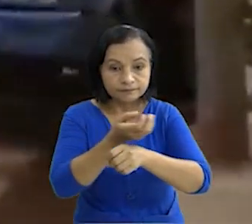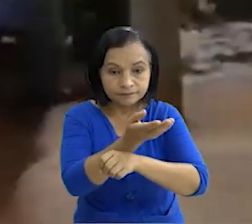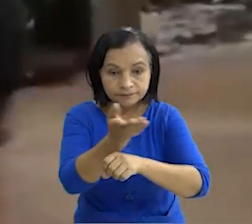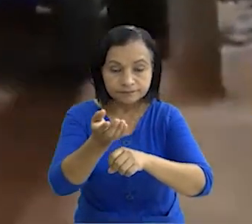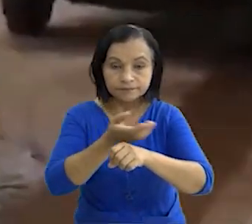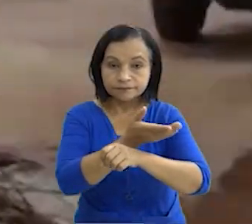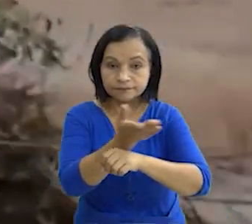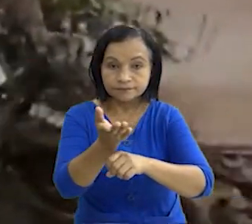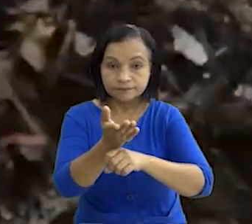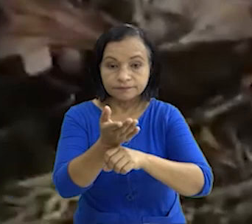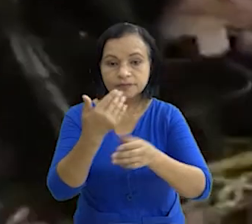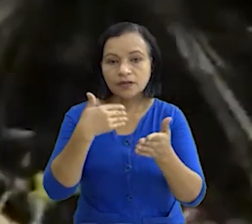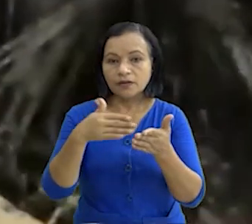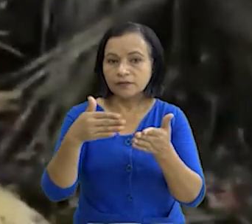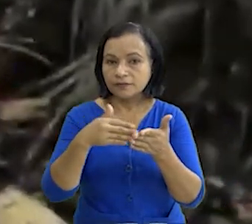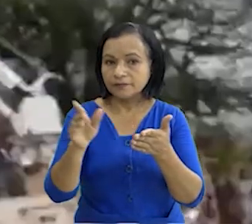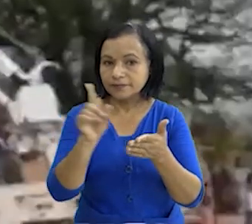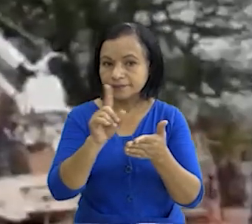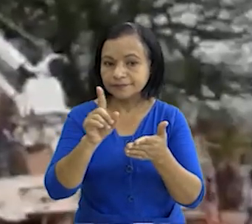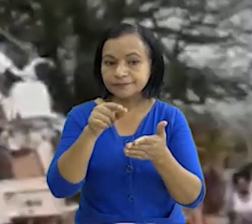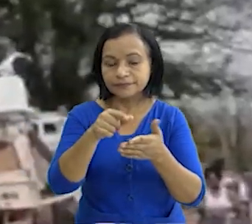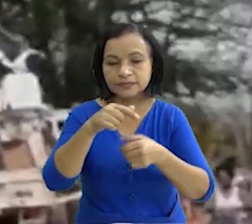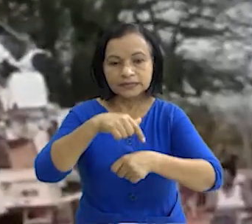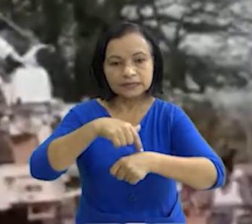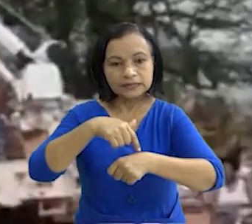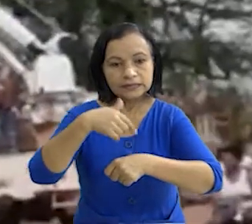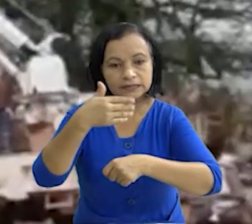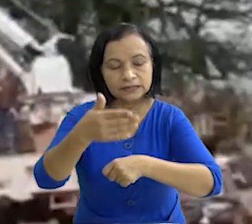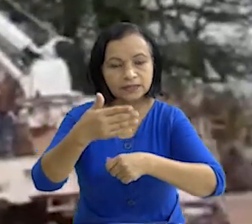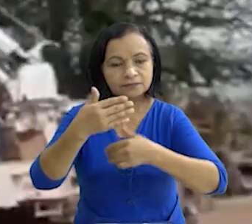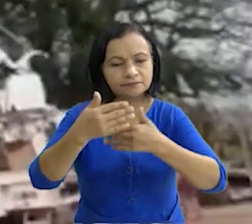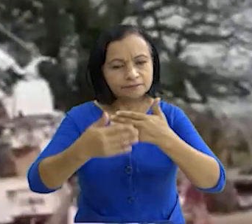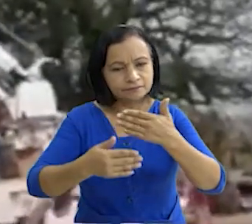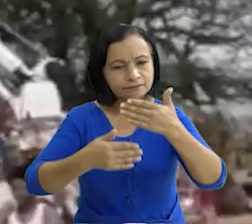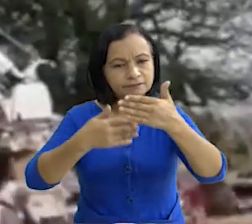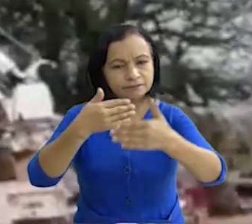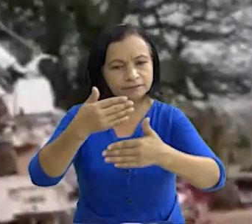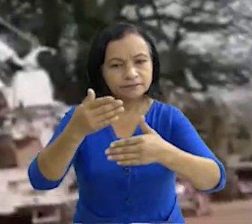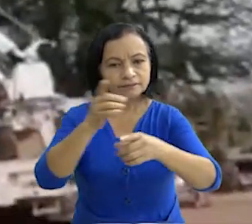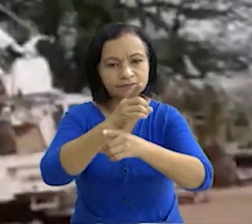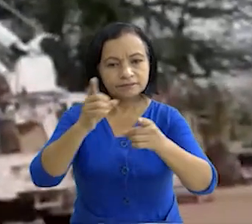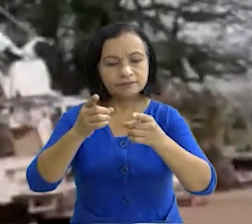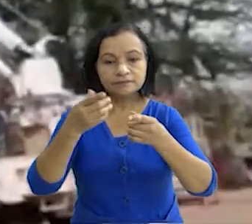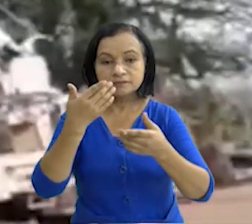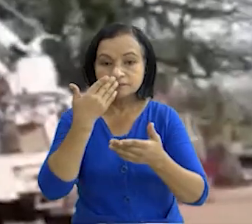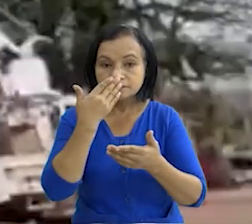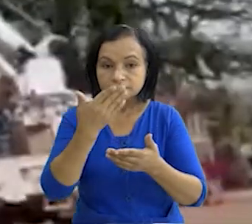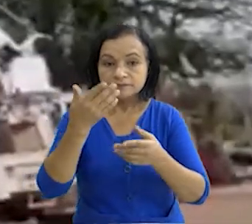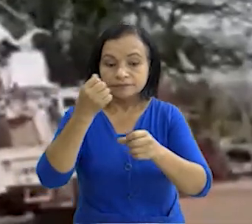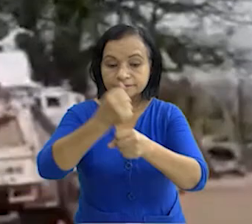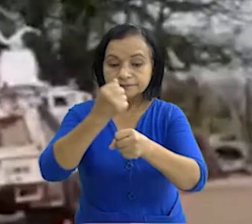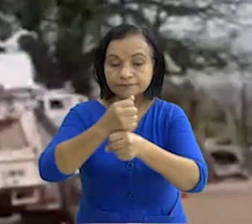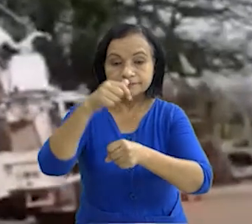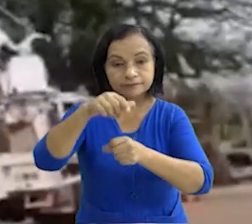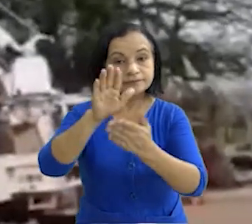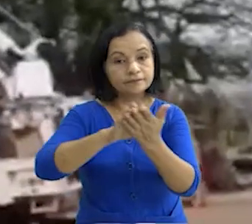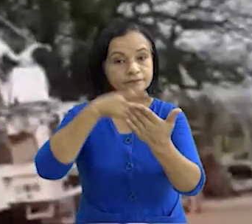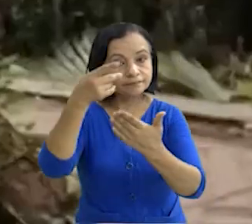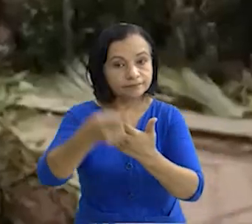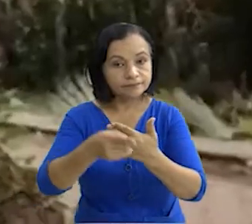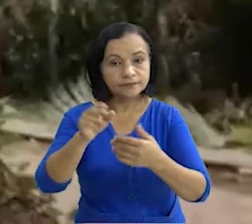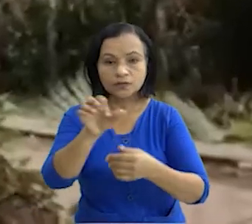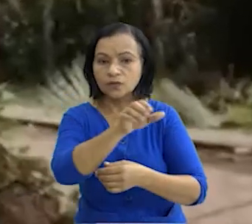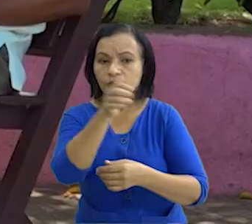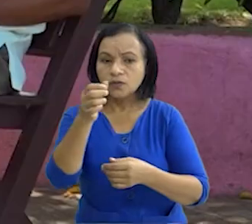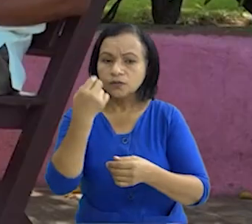de la gente que eso no es fácil, que eso es tardado, que eso es lento, creemos nosotros que son uno de los logros de este programa. Otro